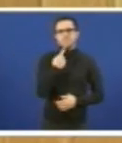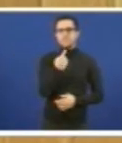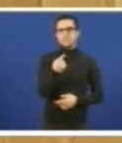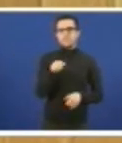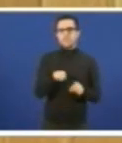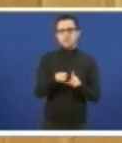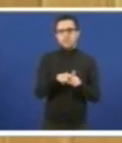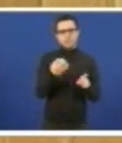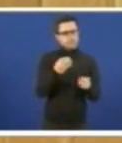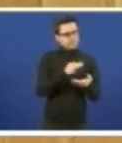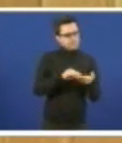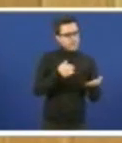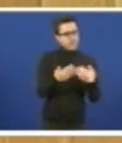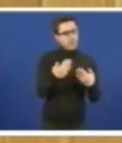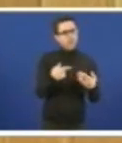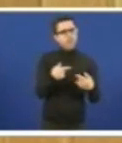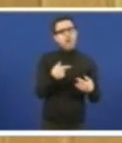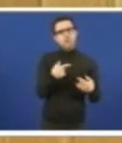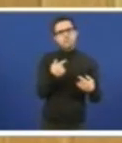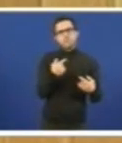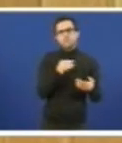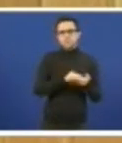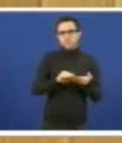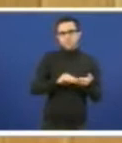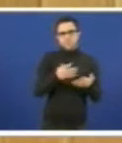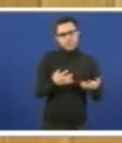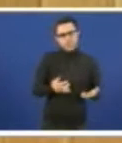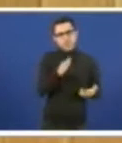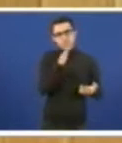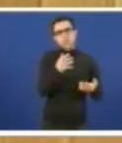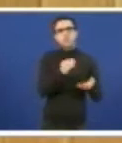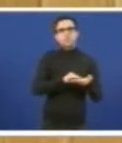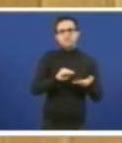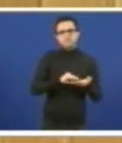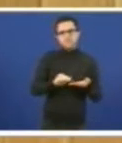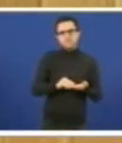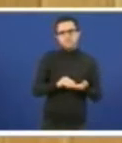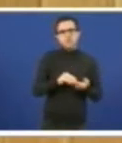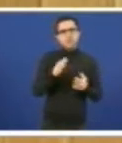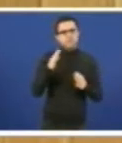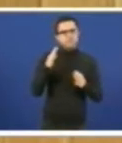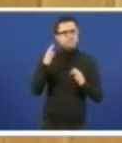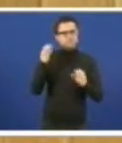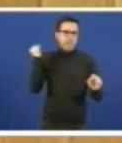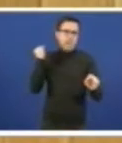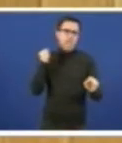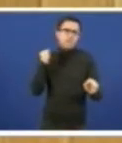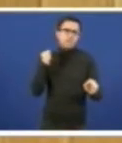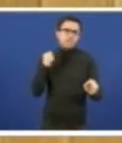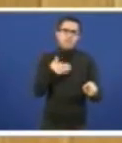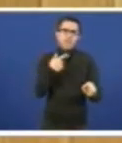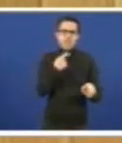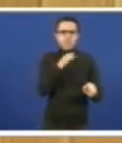seus textos, porque, de feito, un texto clásico o é cando pode estar presente. É distinto que de